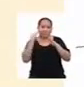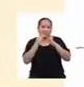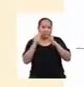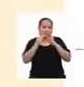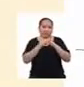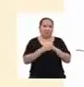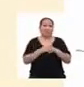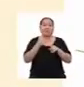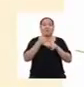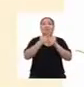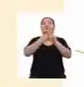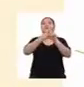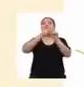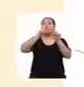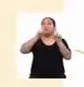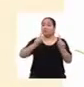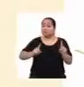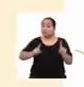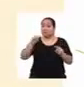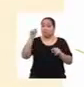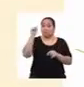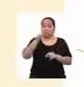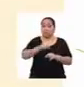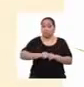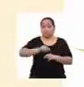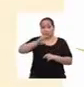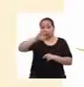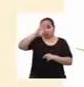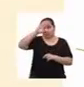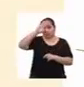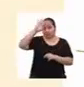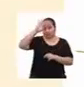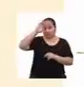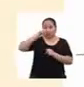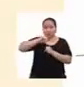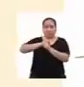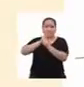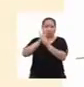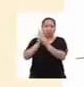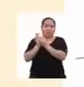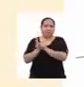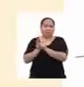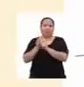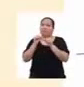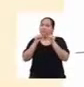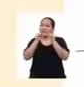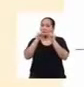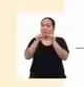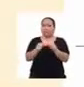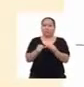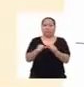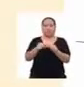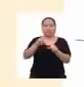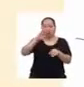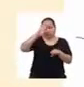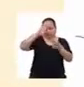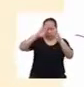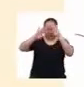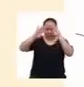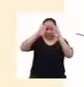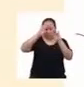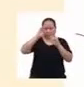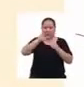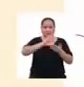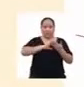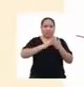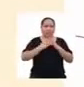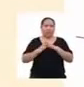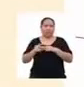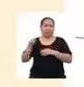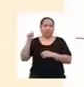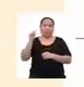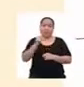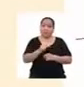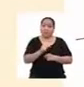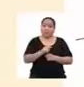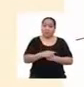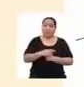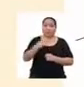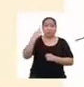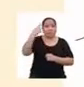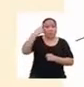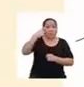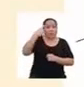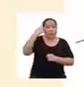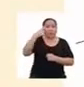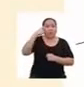casas. Sin embargo, el virus de la COVID-19 todavía está afectando a la población, por lo cual tenemos